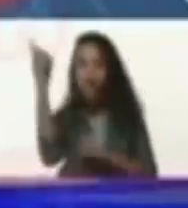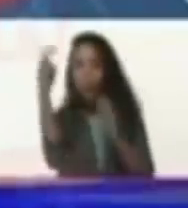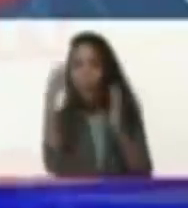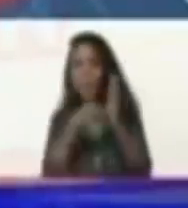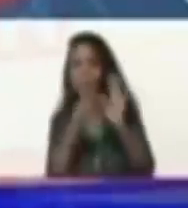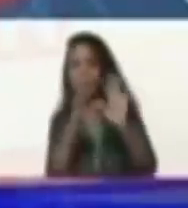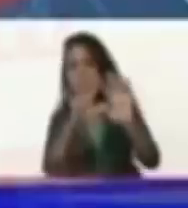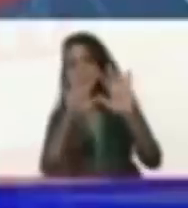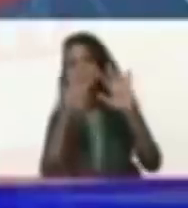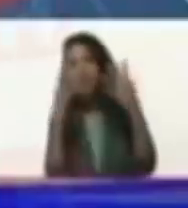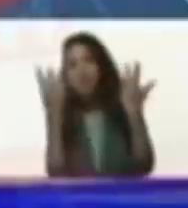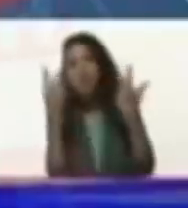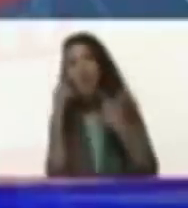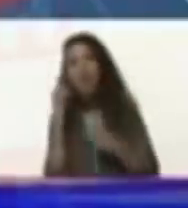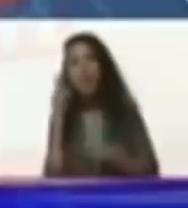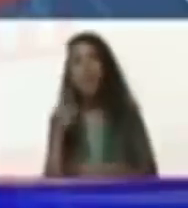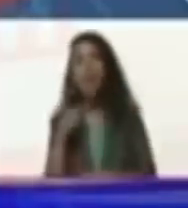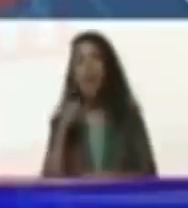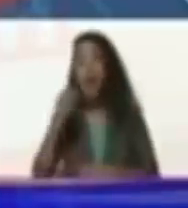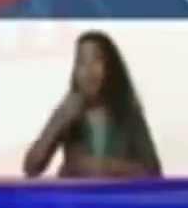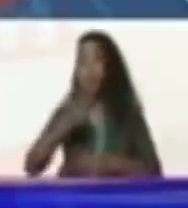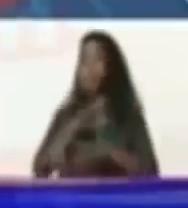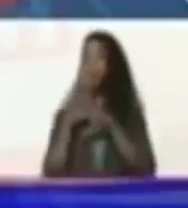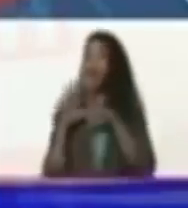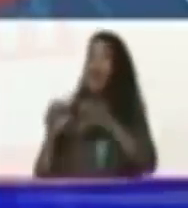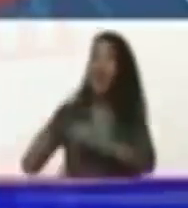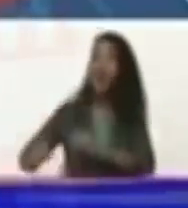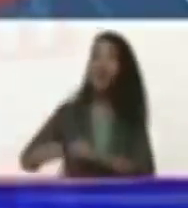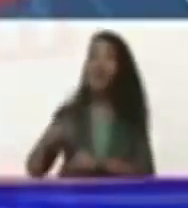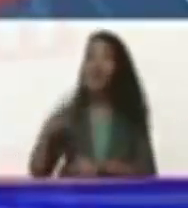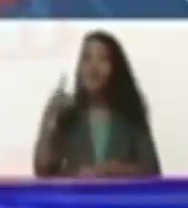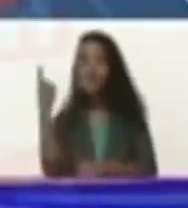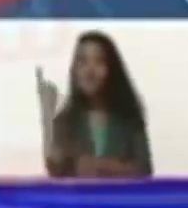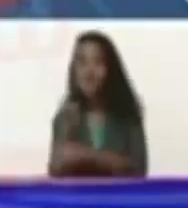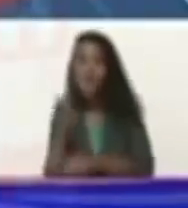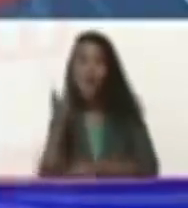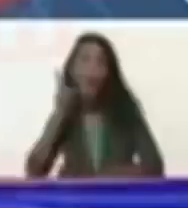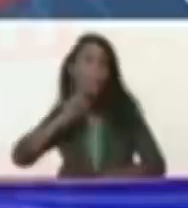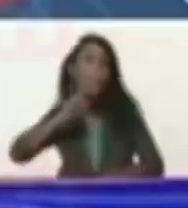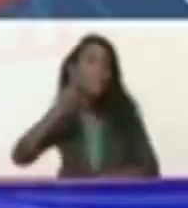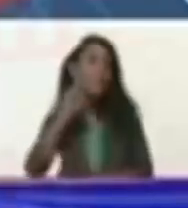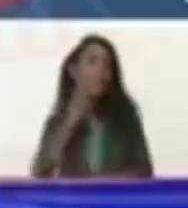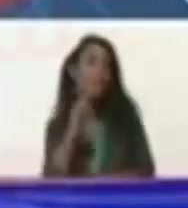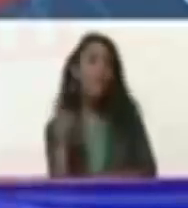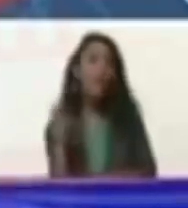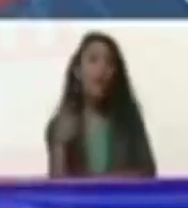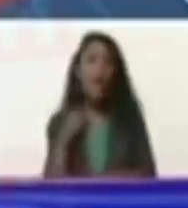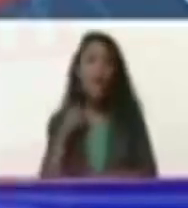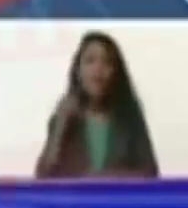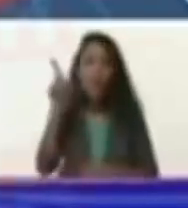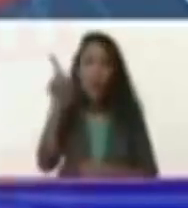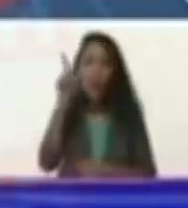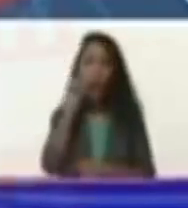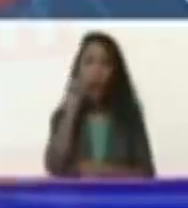a Easterly de dirigir desde Colombia la conspiración para atacar dos instalaciones militares